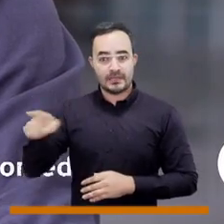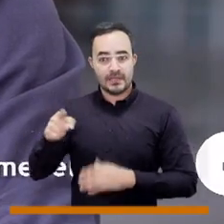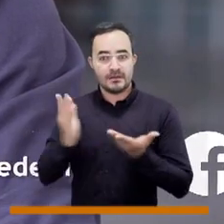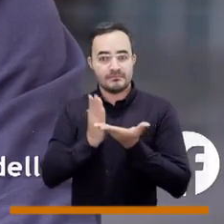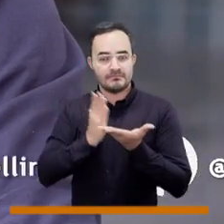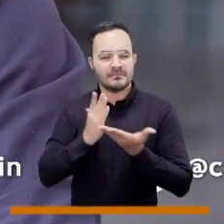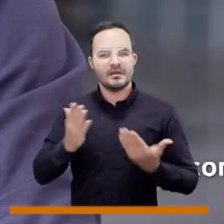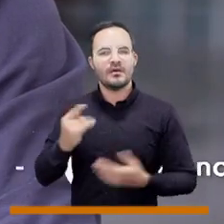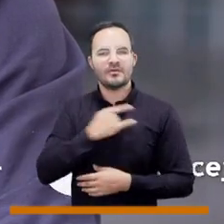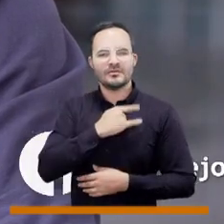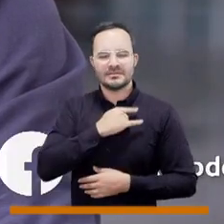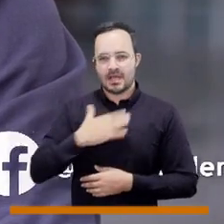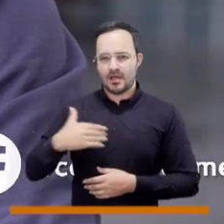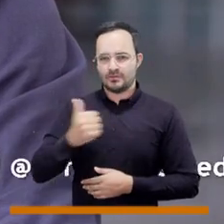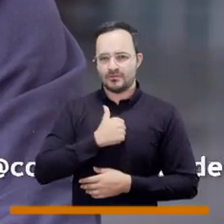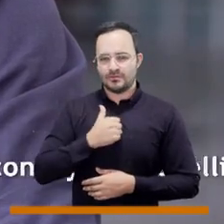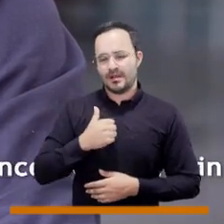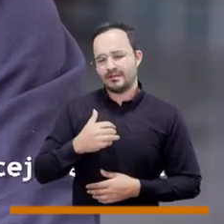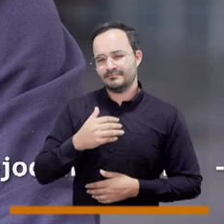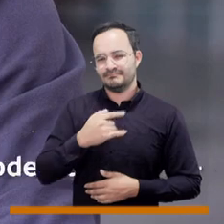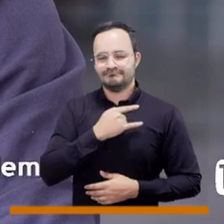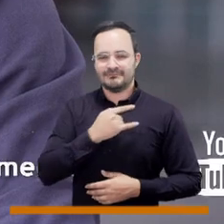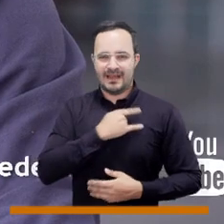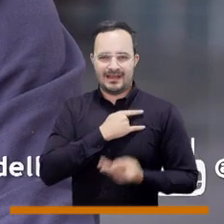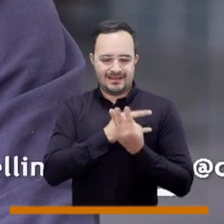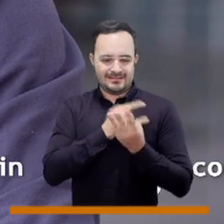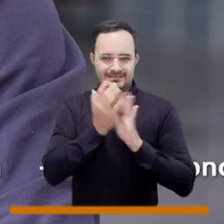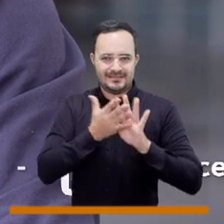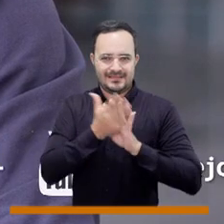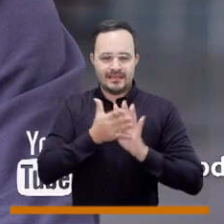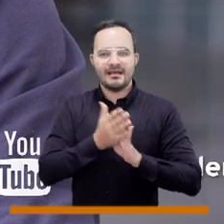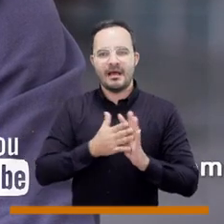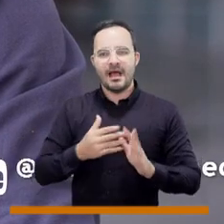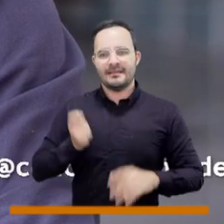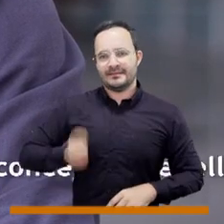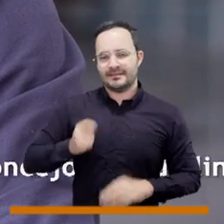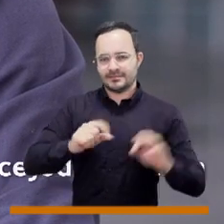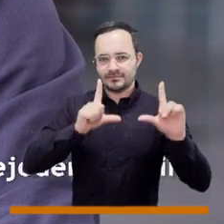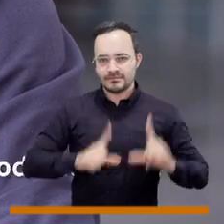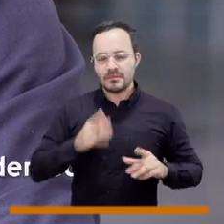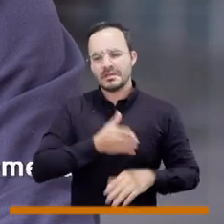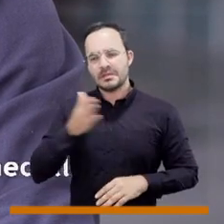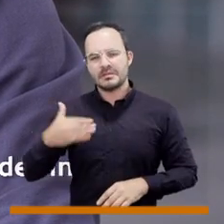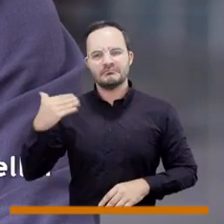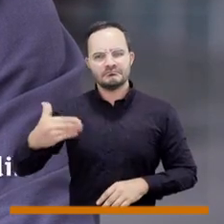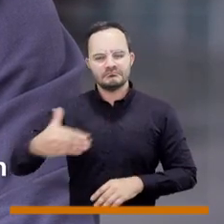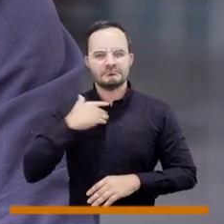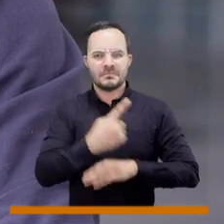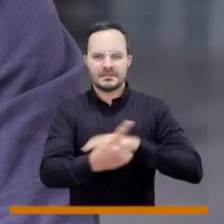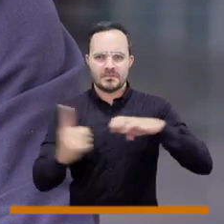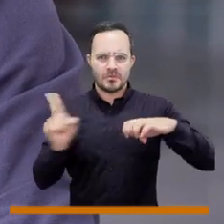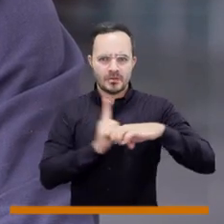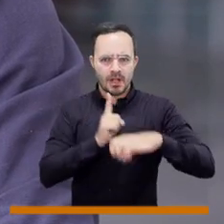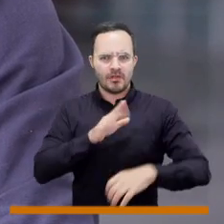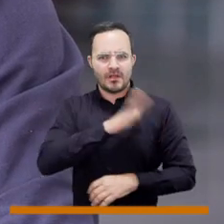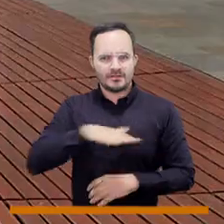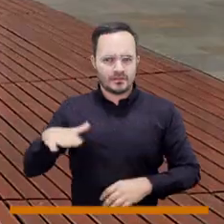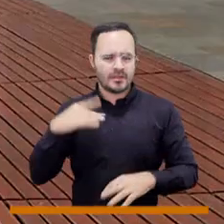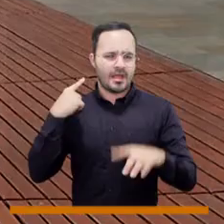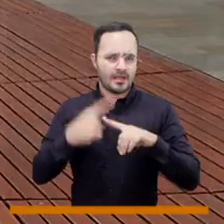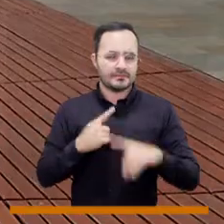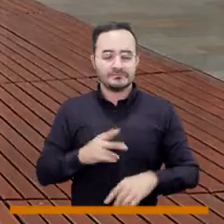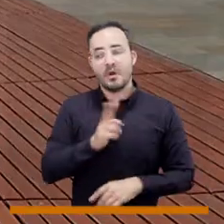Universidad Autónoma Latinoamericana, también diputado de Antioquia, entre otras actividades al servicio de la